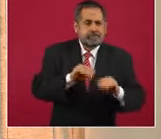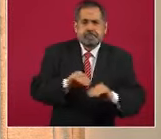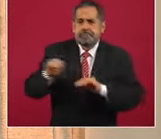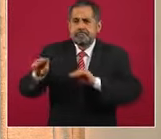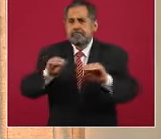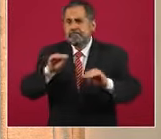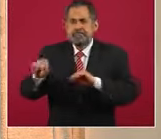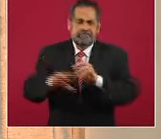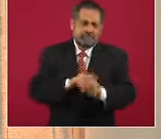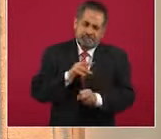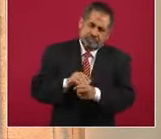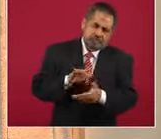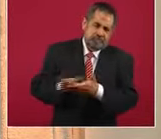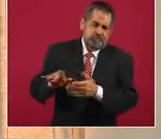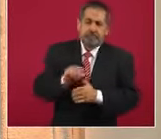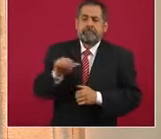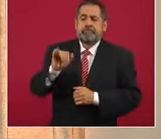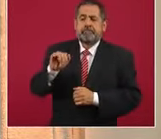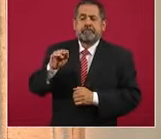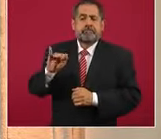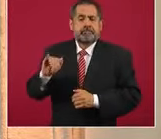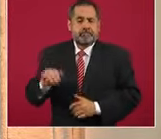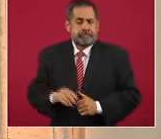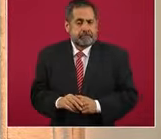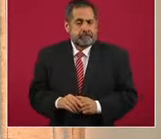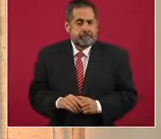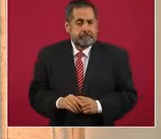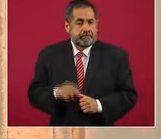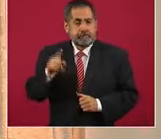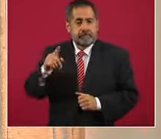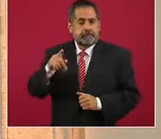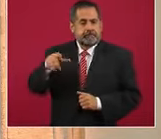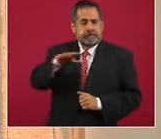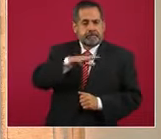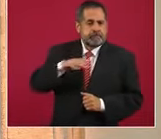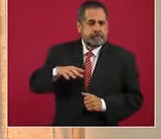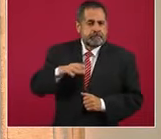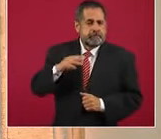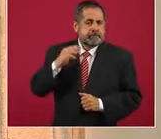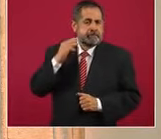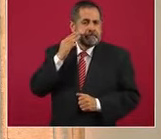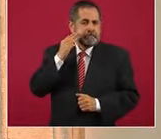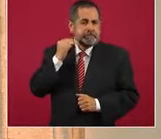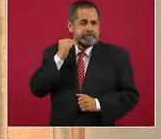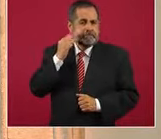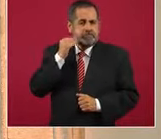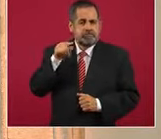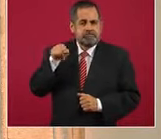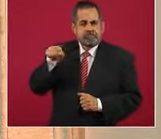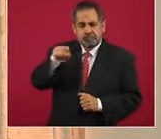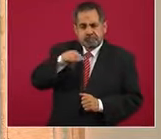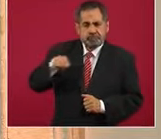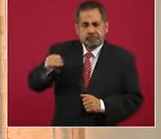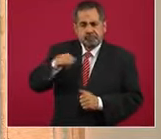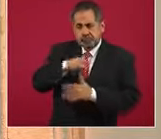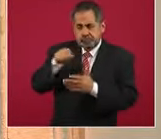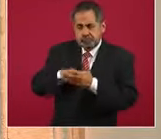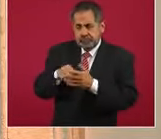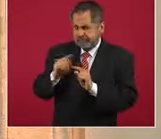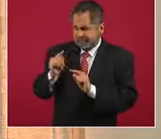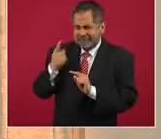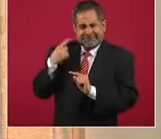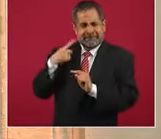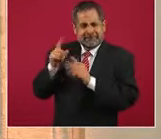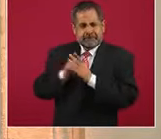últimamente. Allí en Manzanillo se han recibido y distribuido en lo que va de esta, del mes, en